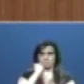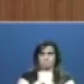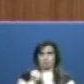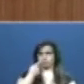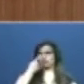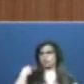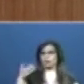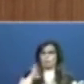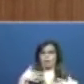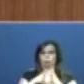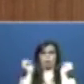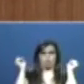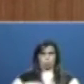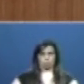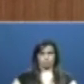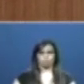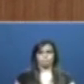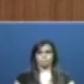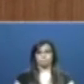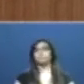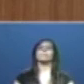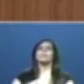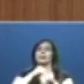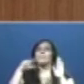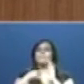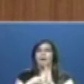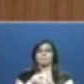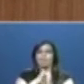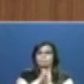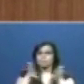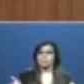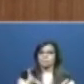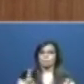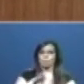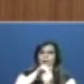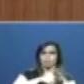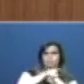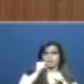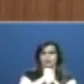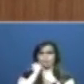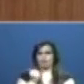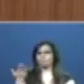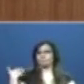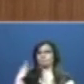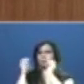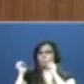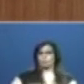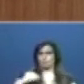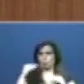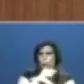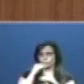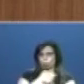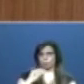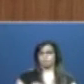2012 en el marco del diálogo social el plan de estímulos al crecimiento y el empleo acordado en octubre pasado también dentro del